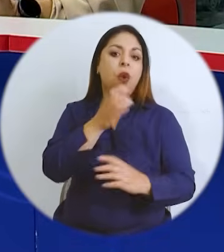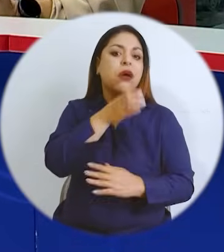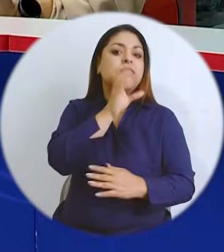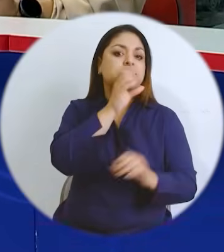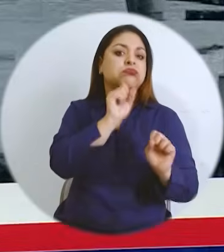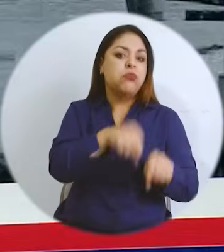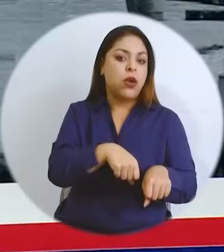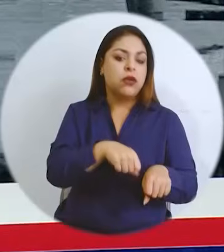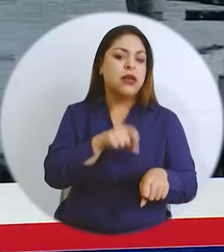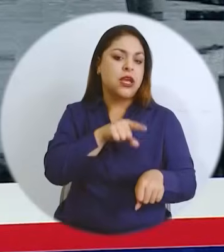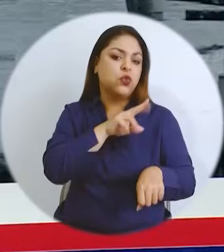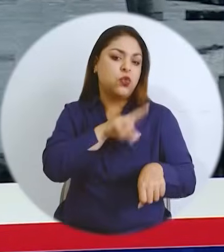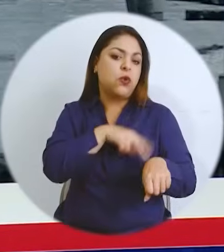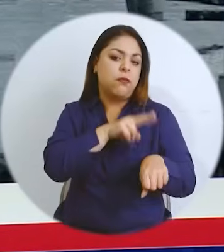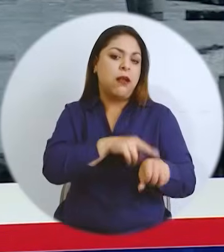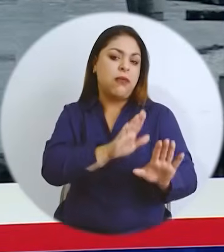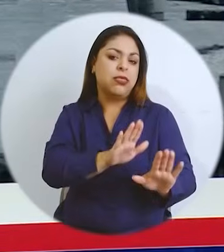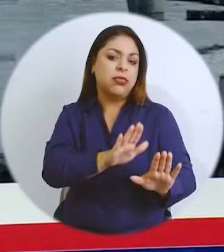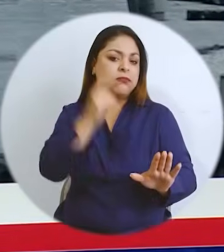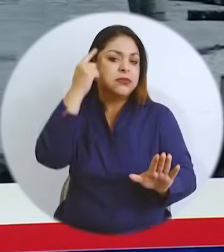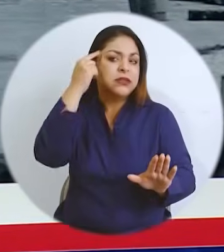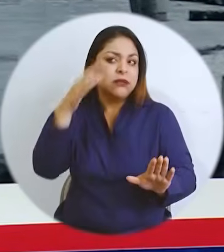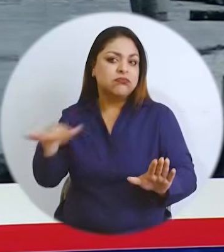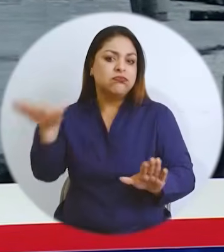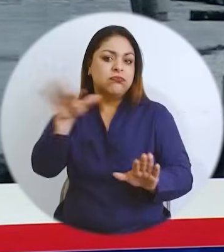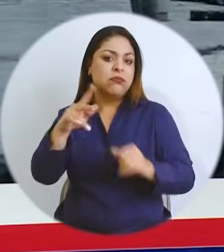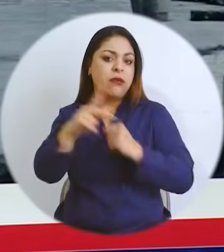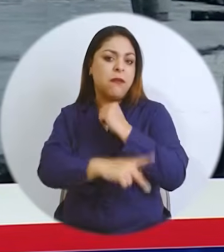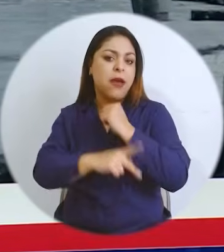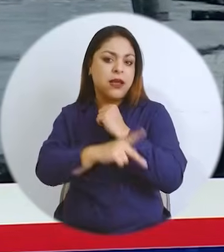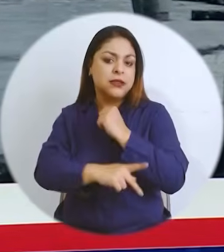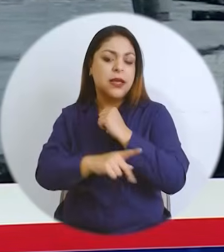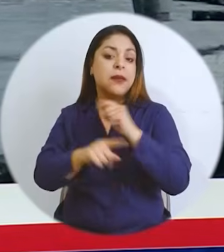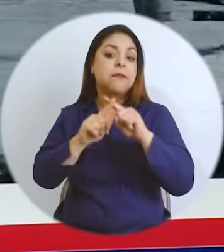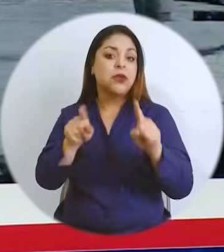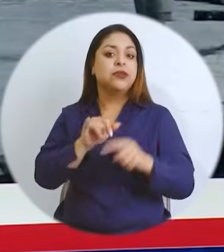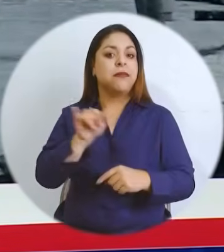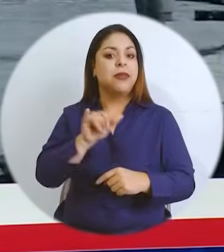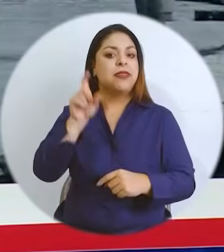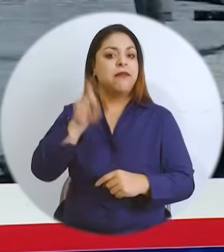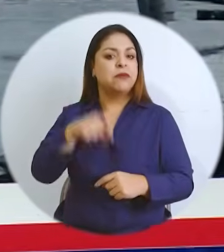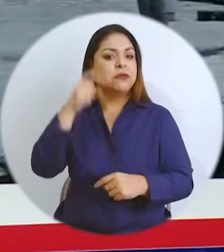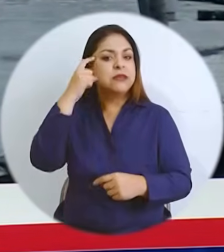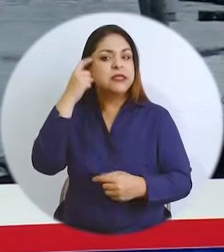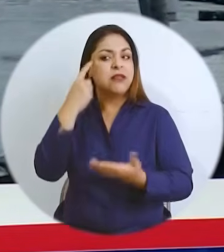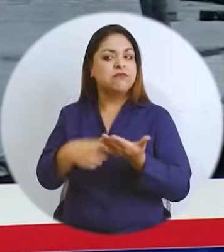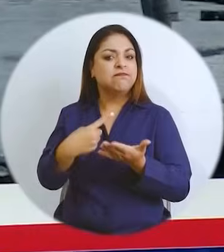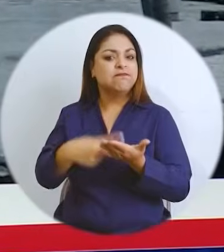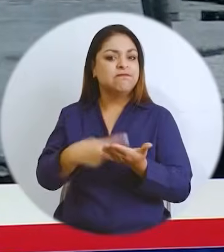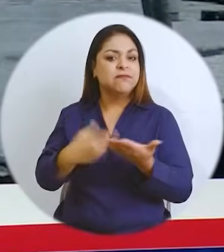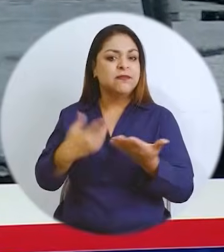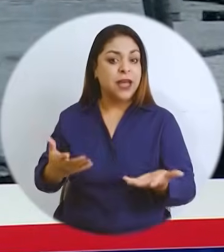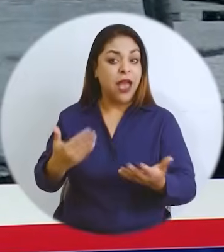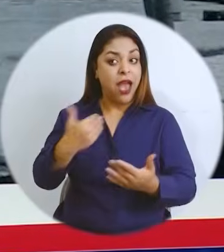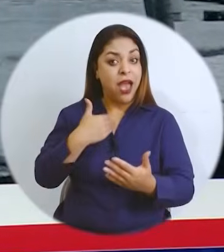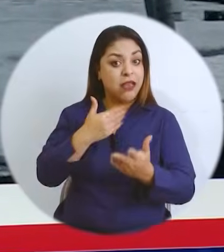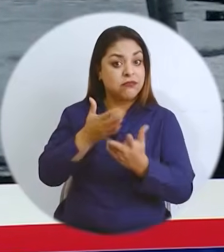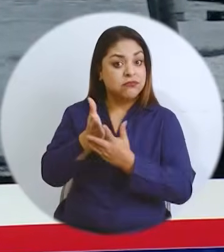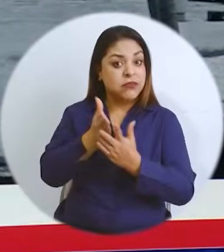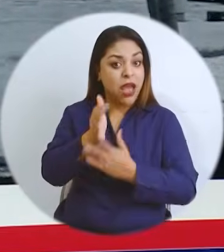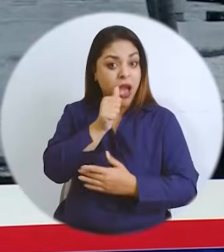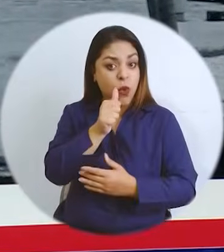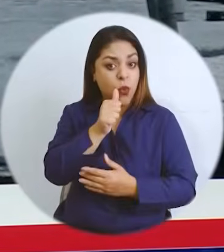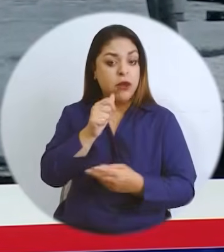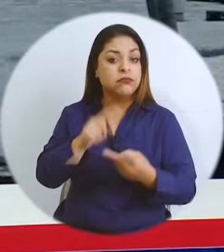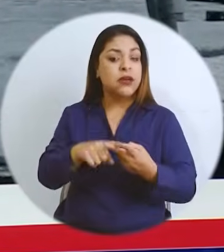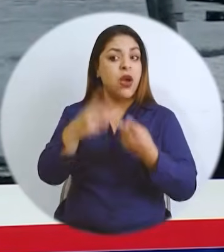agua como tal, que es normalmente los indicadores a nivel país que se manejan, sino que también tenemos que poner sobre la mesa disponibilidad del agua,